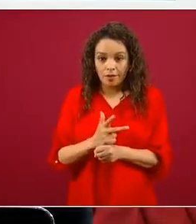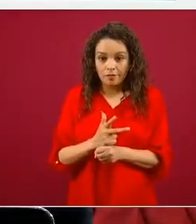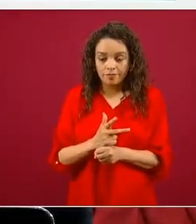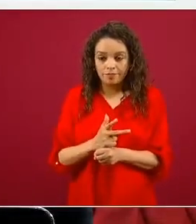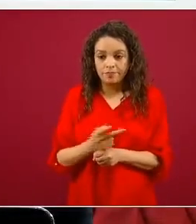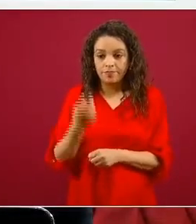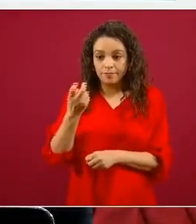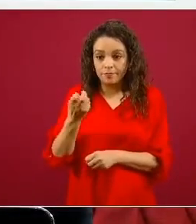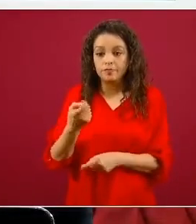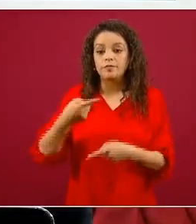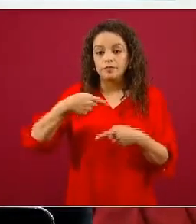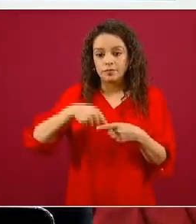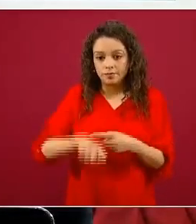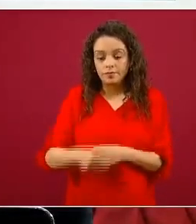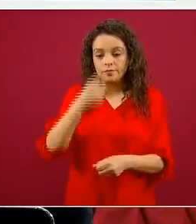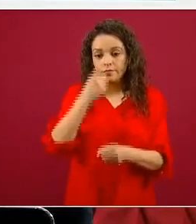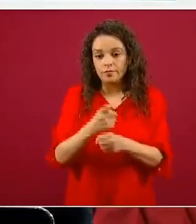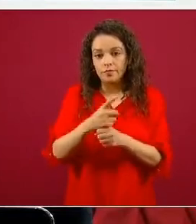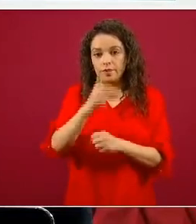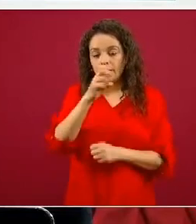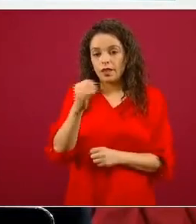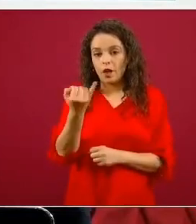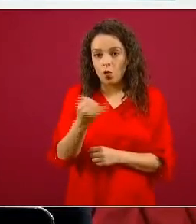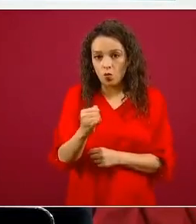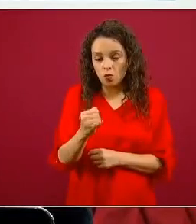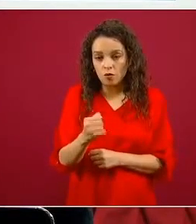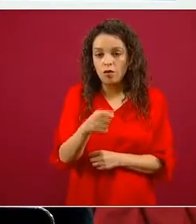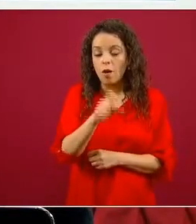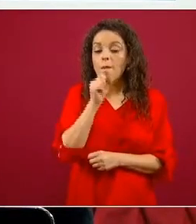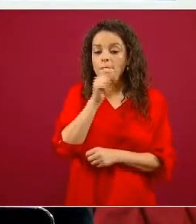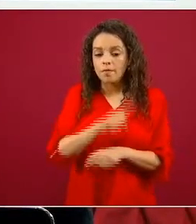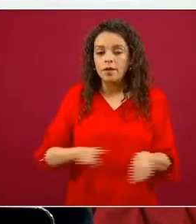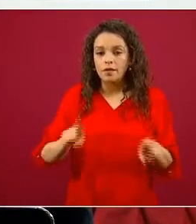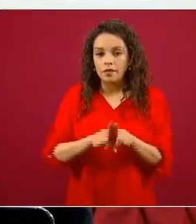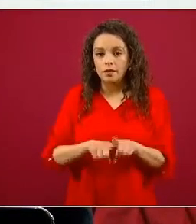1 de junio y que también involucra guarderías. La siguiente, por favor.